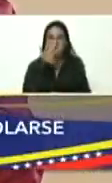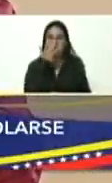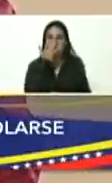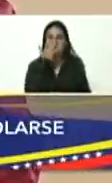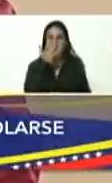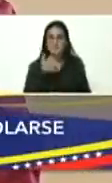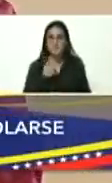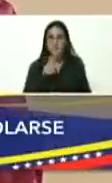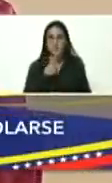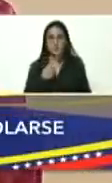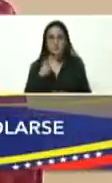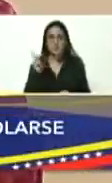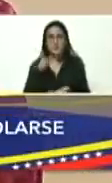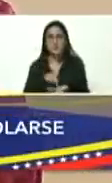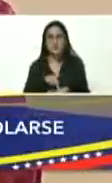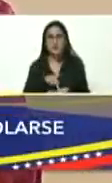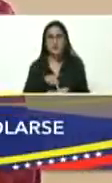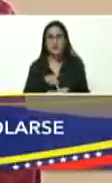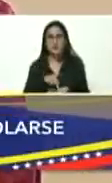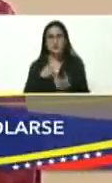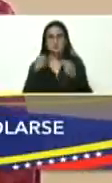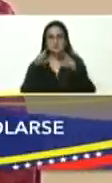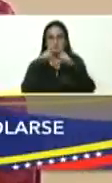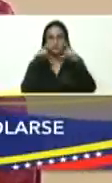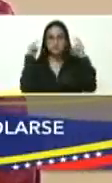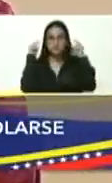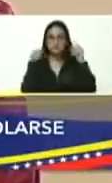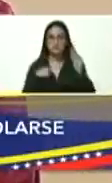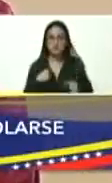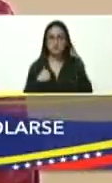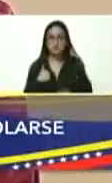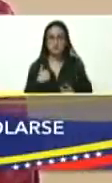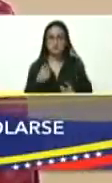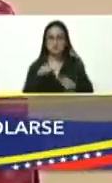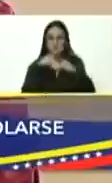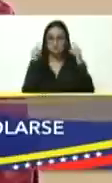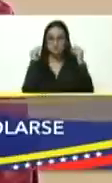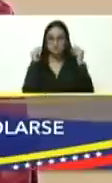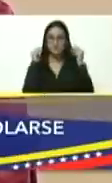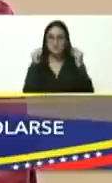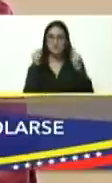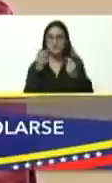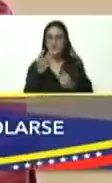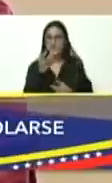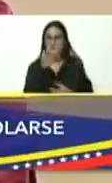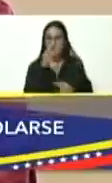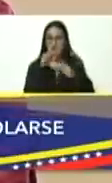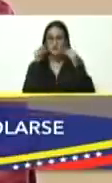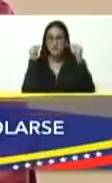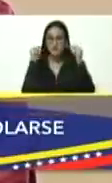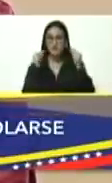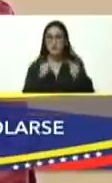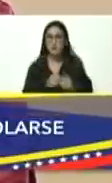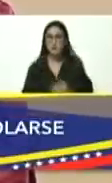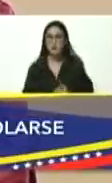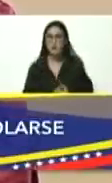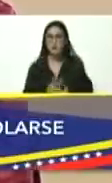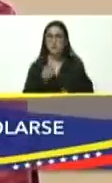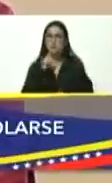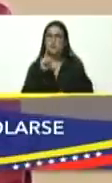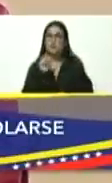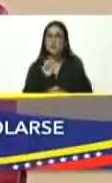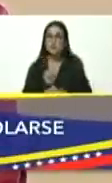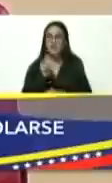yo decía cuando llegué aquí yo llegué con mi mascarilla con mi tapa boca y le decía a diosdado